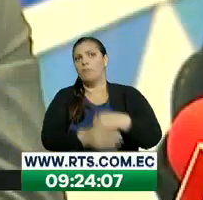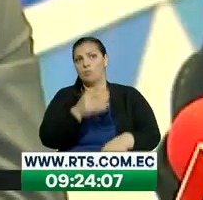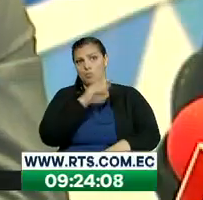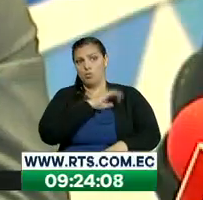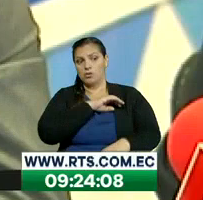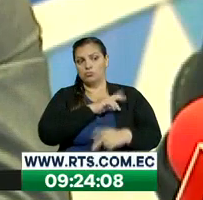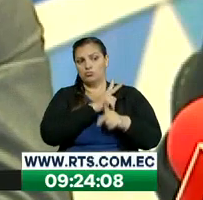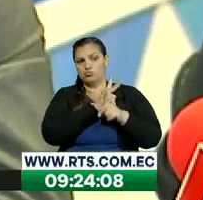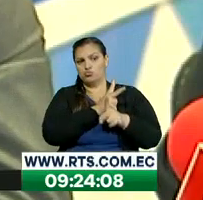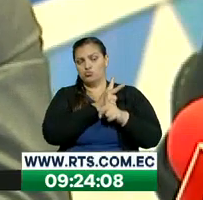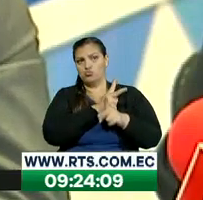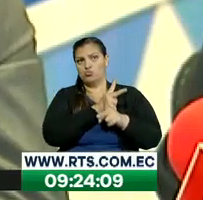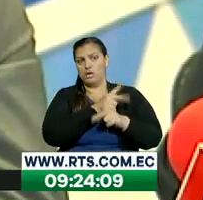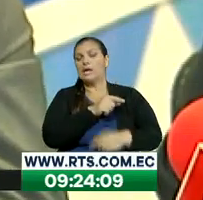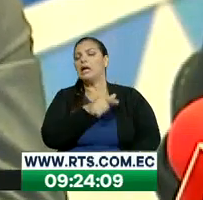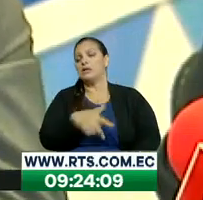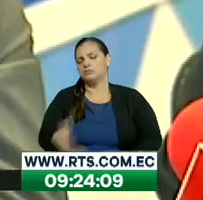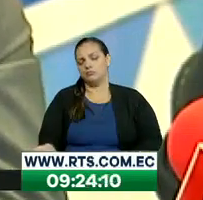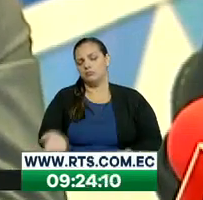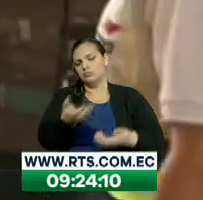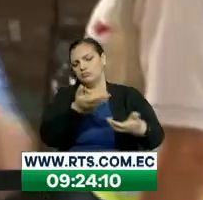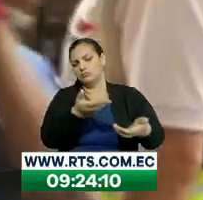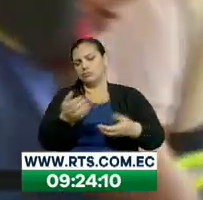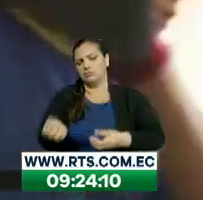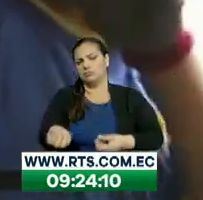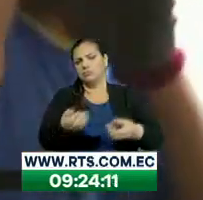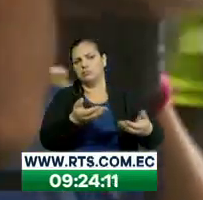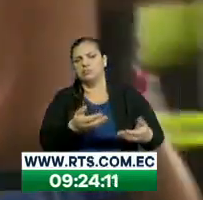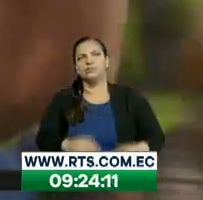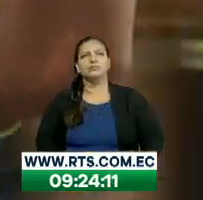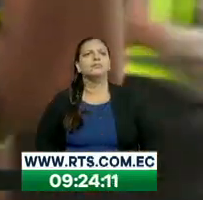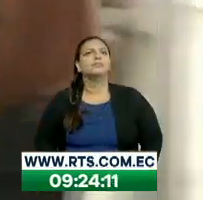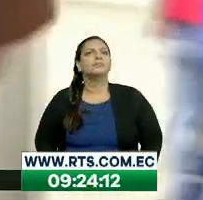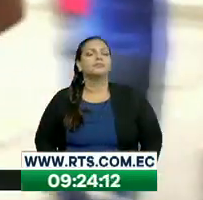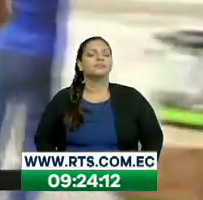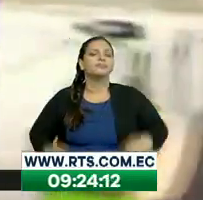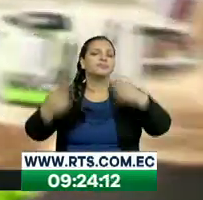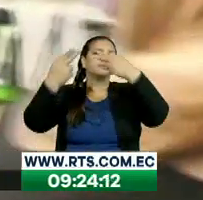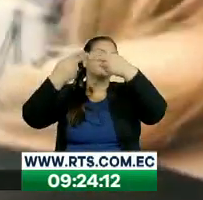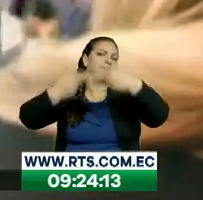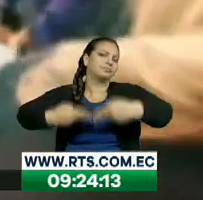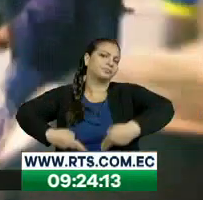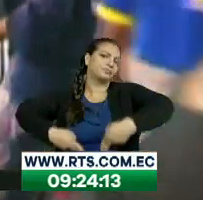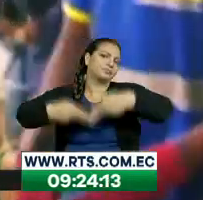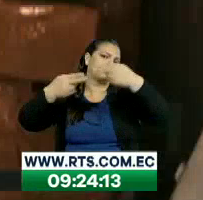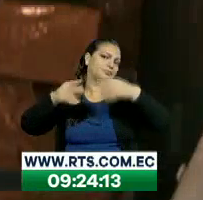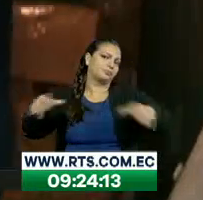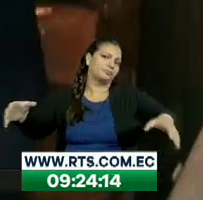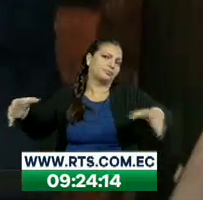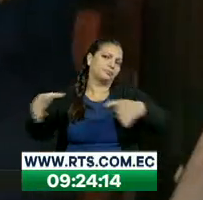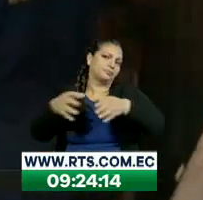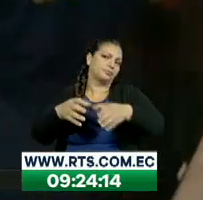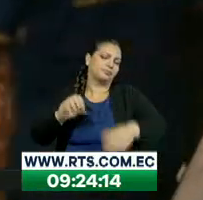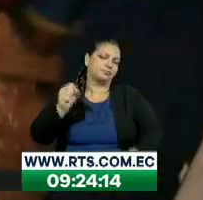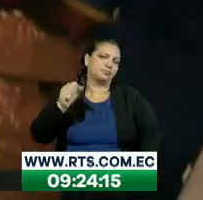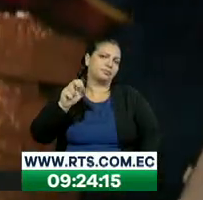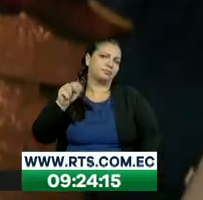de otorgar en lo que se pueda. El Servicio Nacional de Aduana del Ecuador, en lo que va de este año, ha